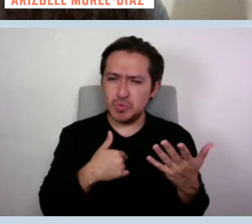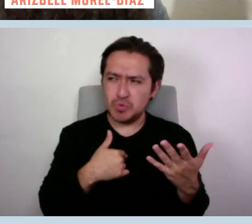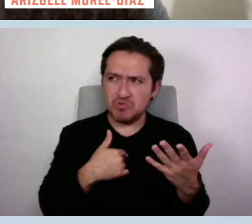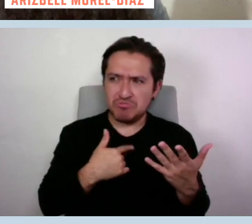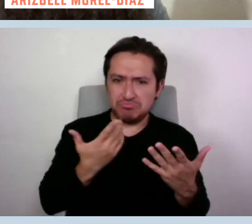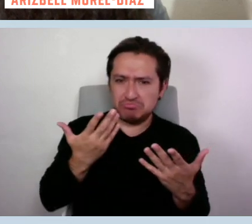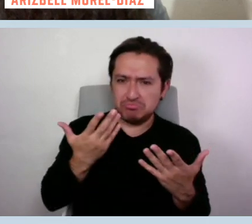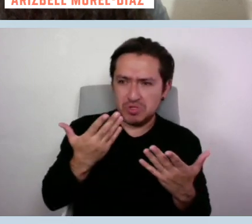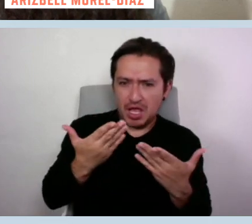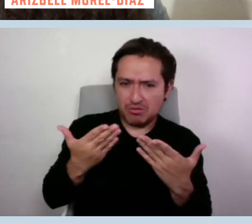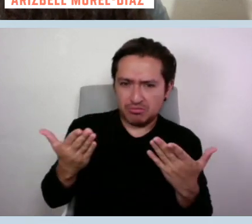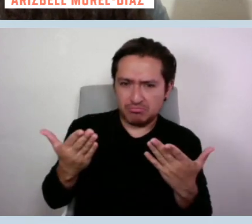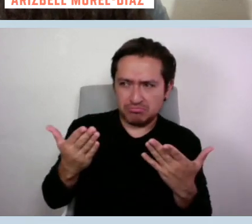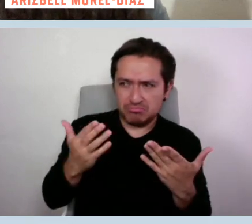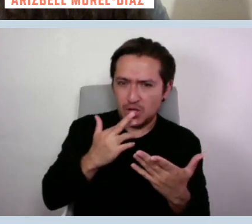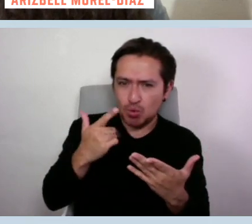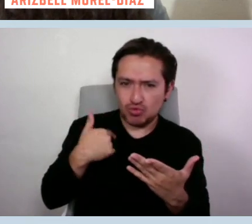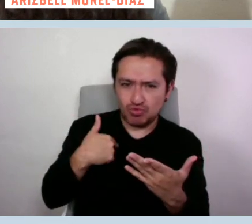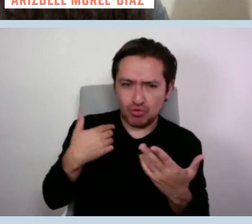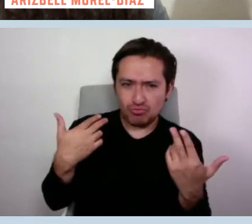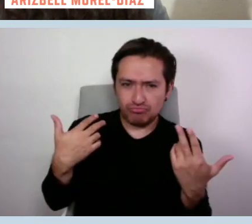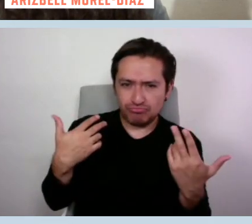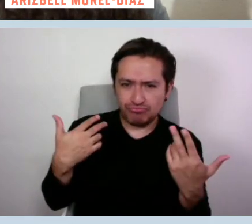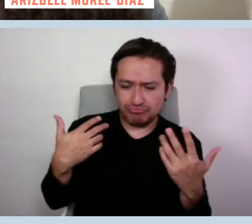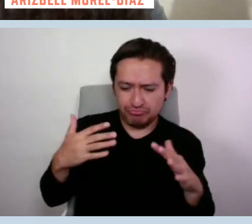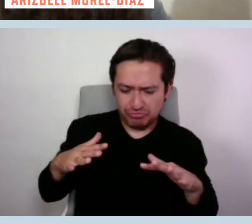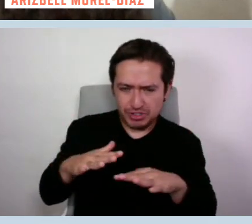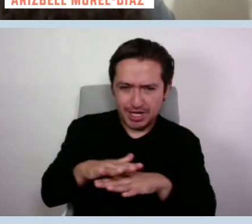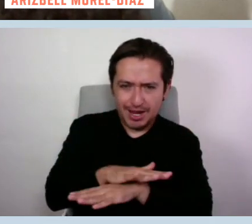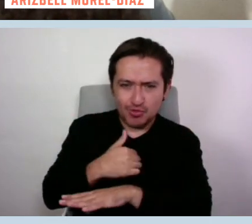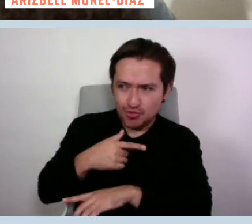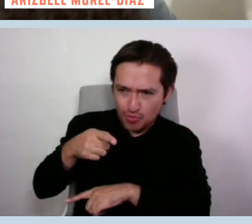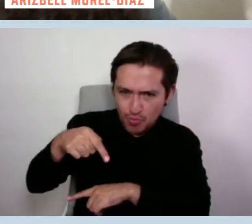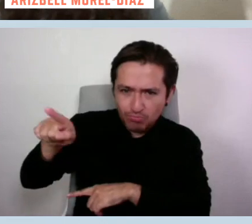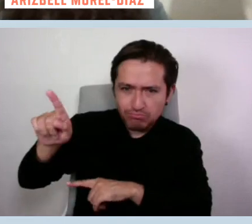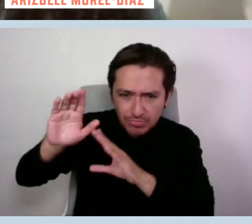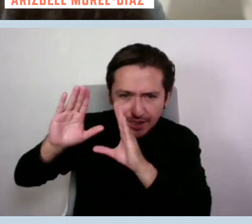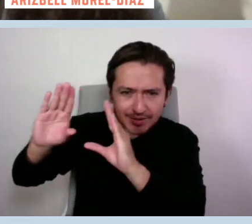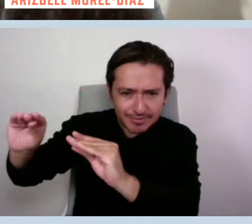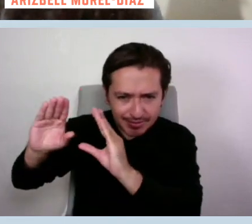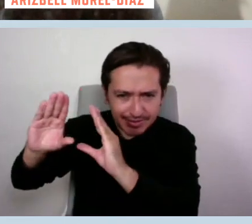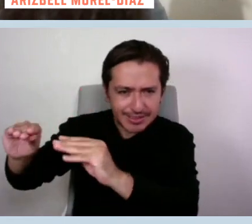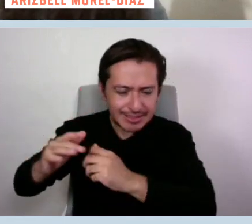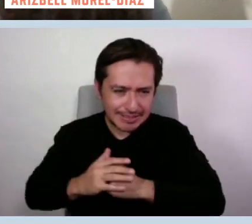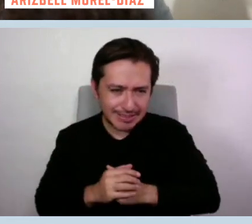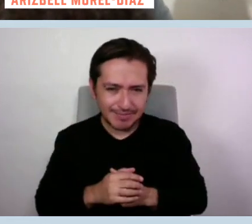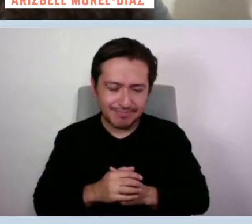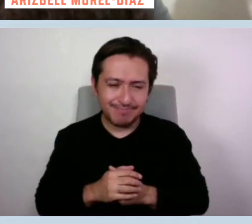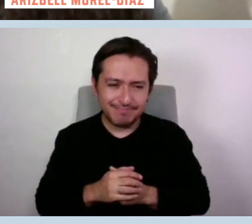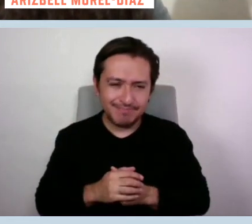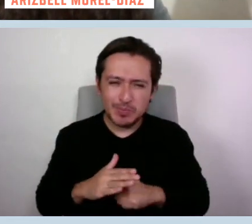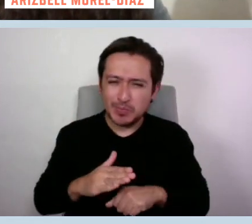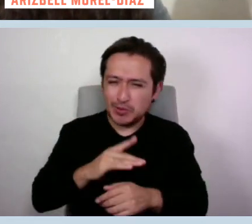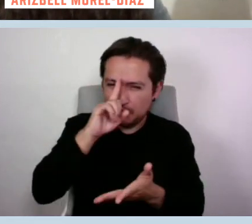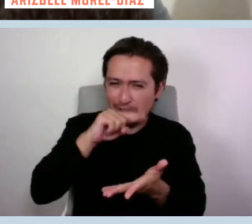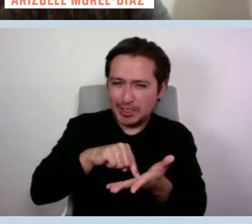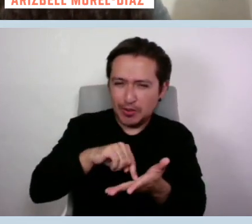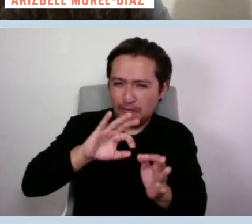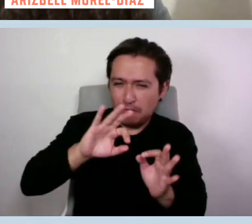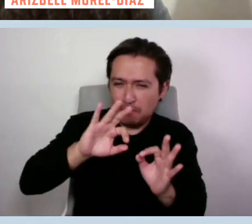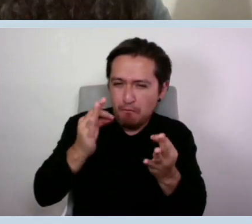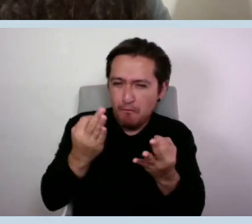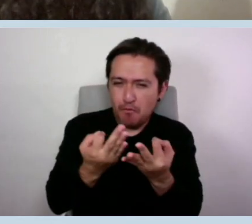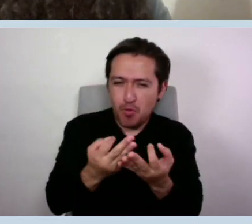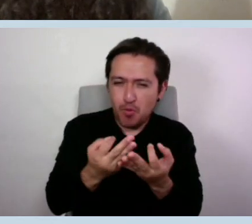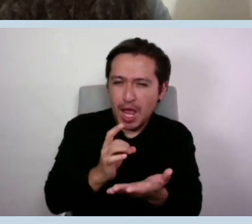esas formas eh Porque creo que es literalmente la única forma de de llegar